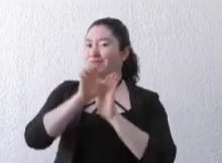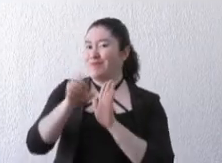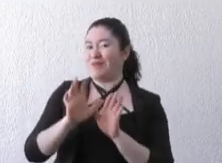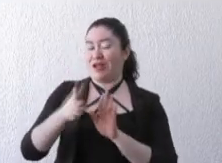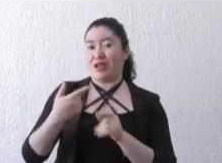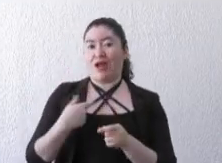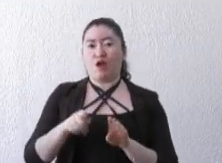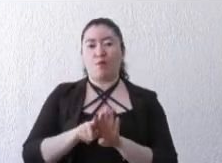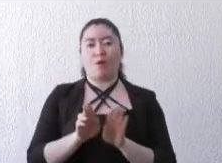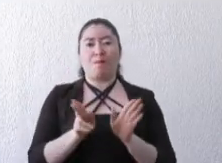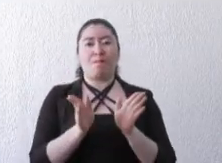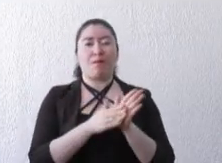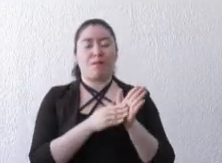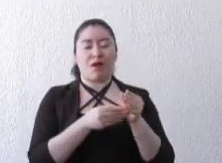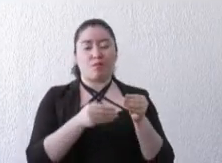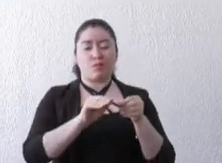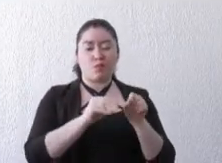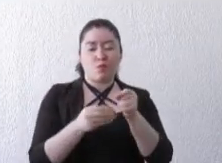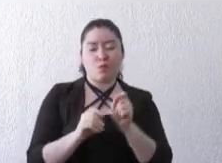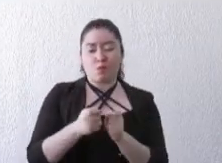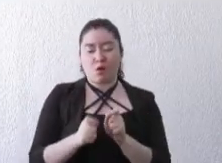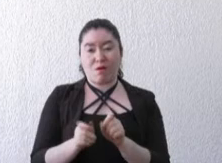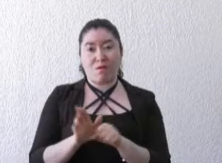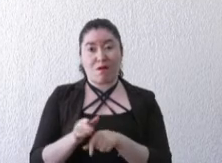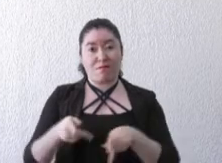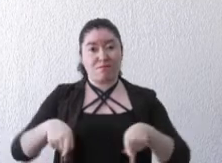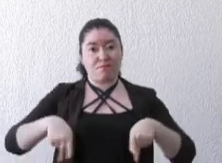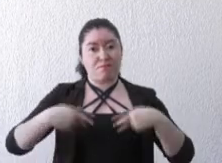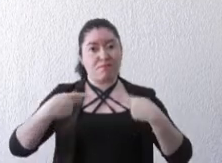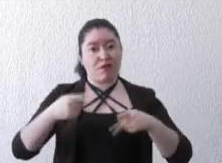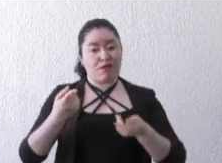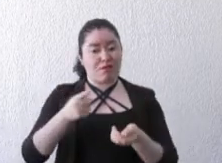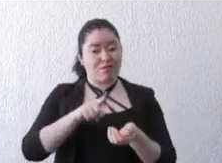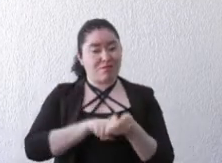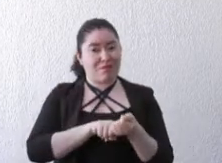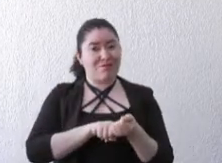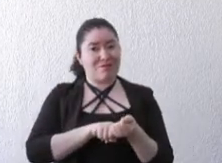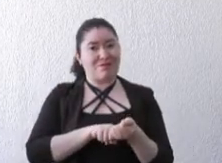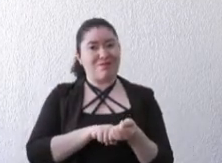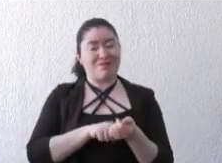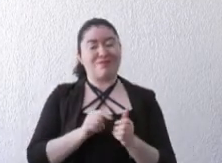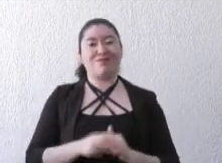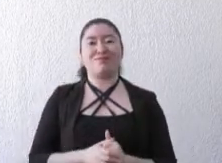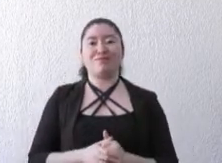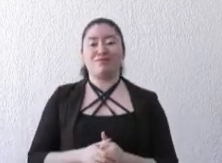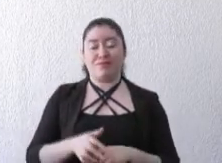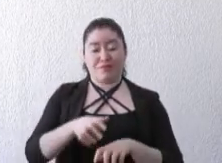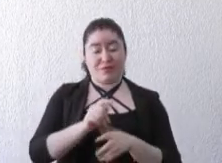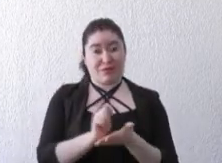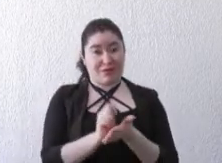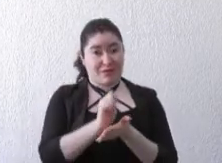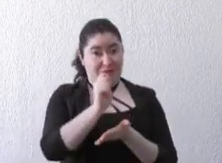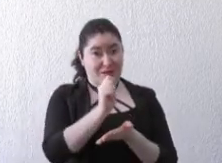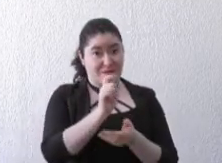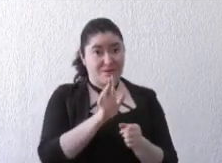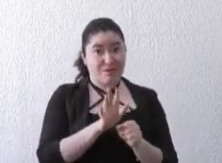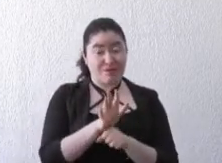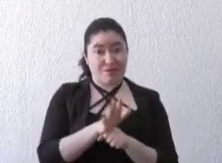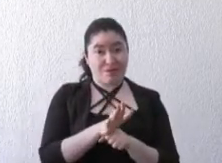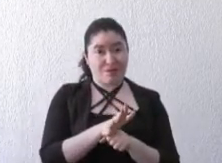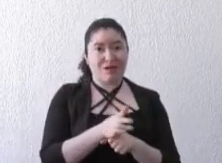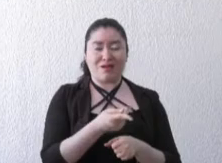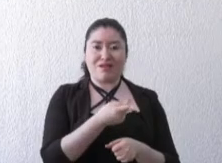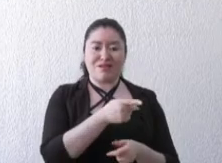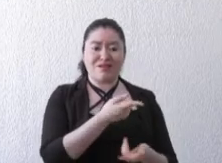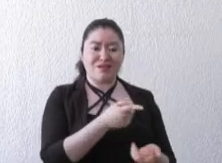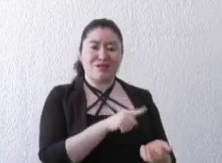cartonería, se generó una veta de cartoneros muy importante. En el caso de Tláhuac, la gráfica convirtió a